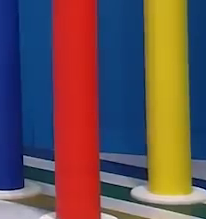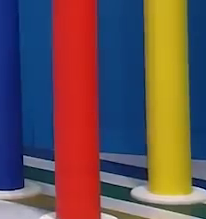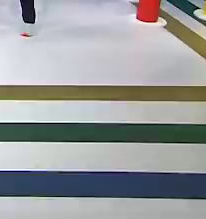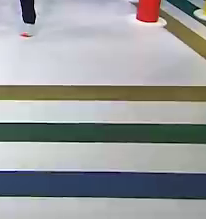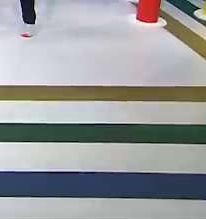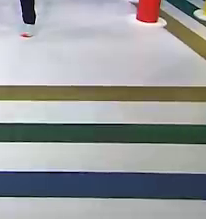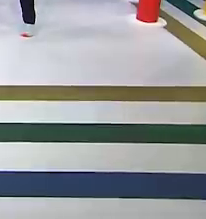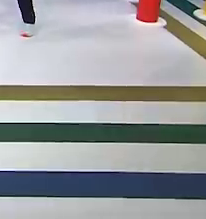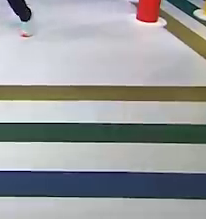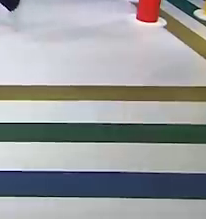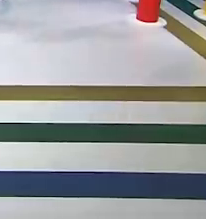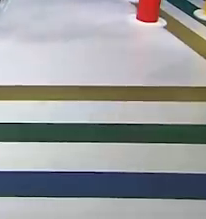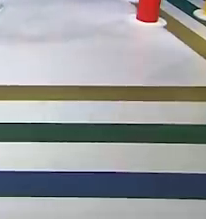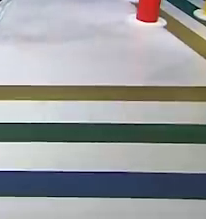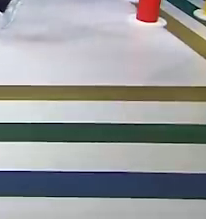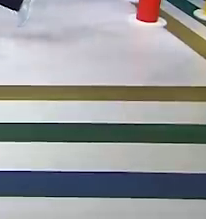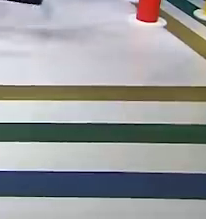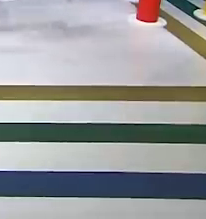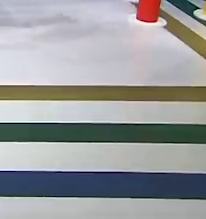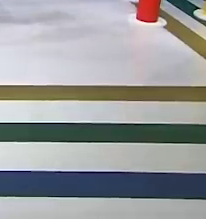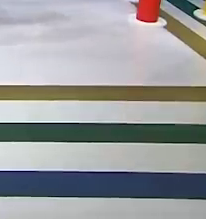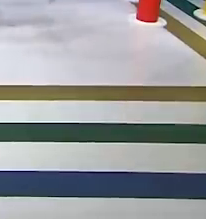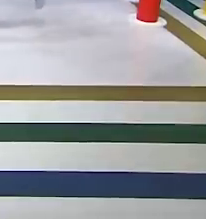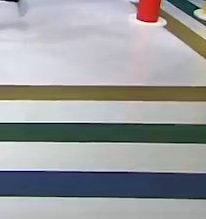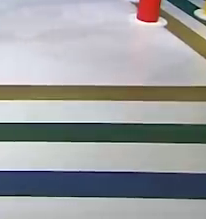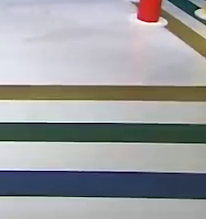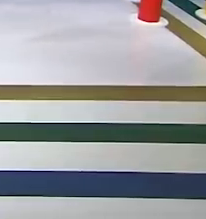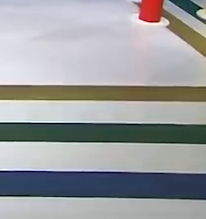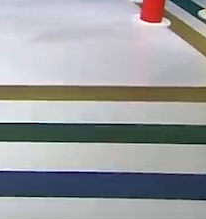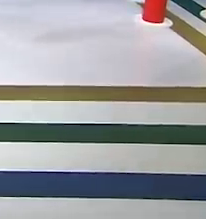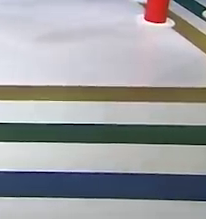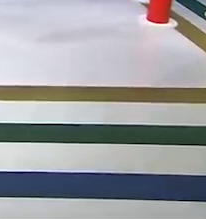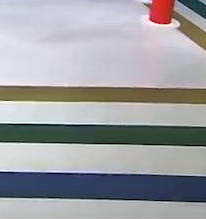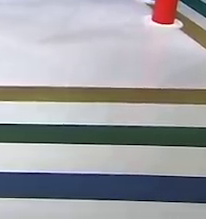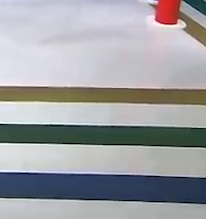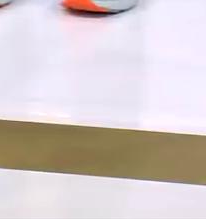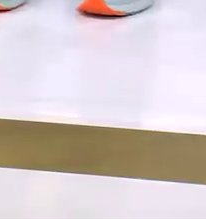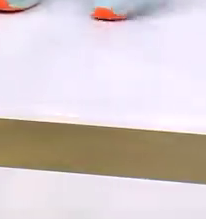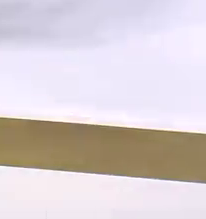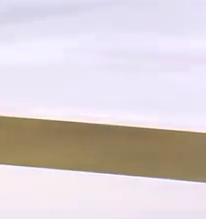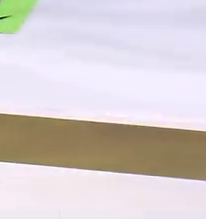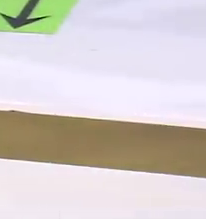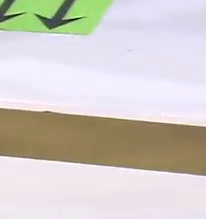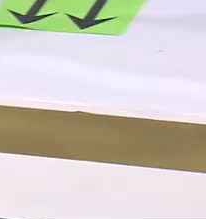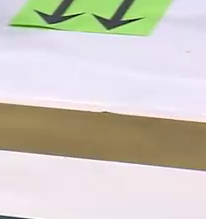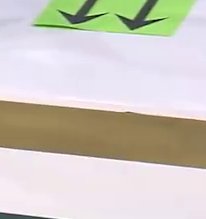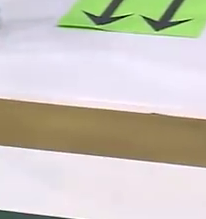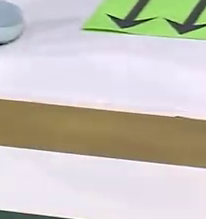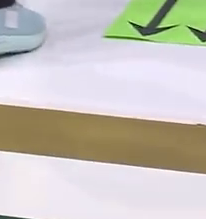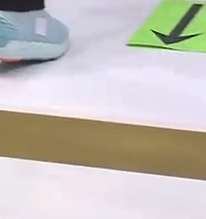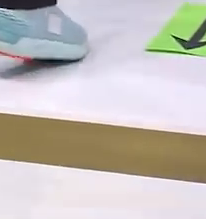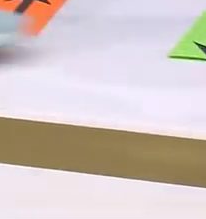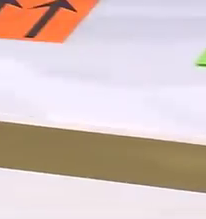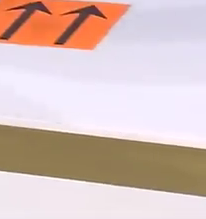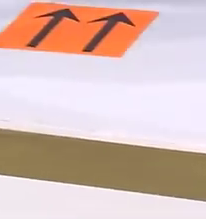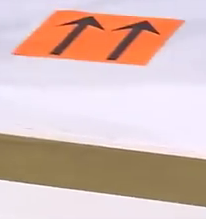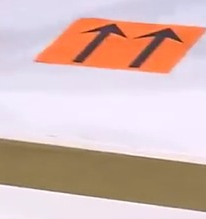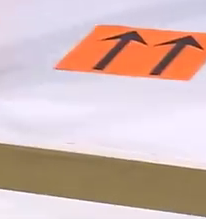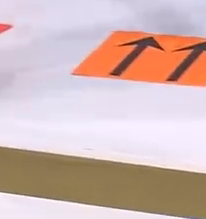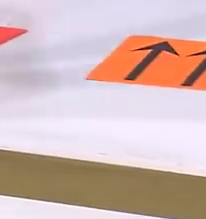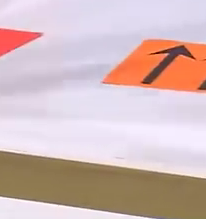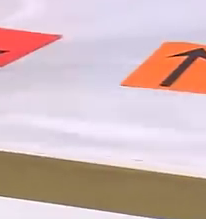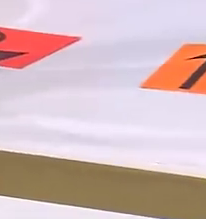¡Sí! Uno, dos manos. Dos. Yendo para allá.